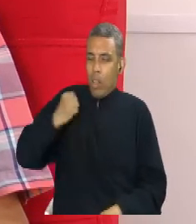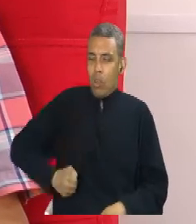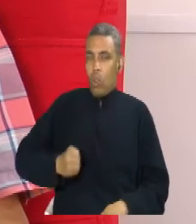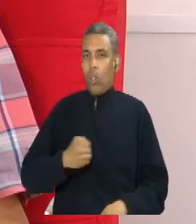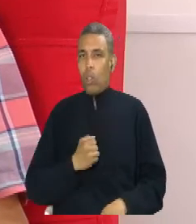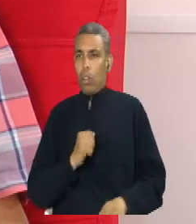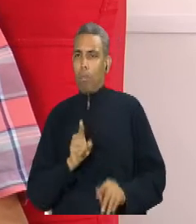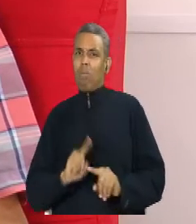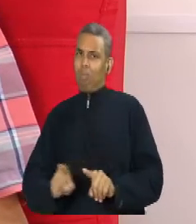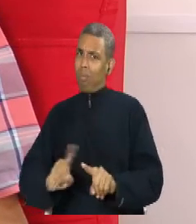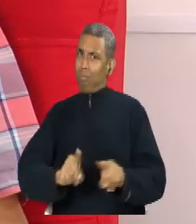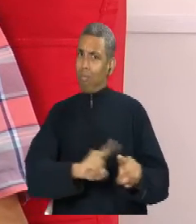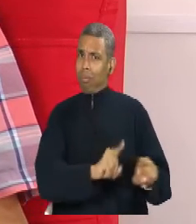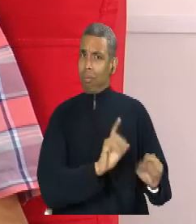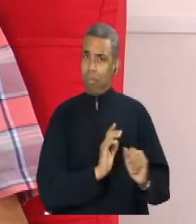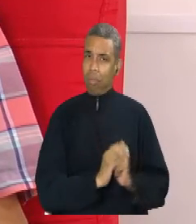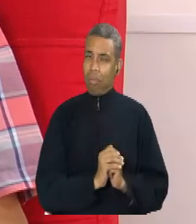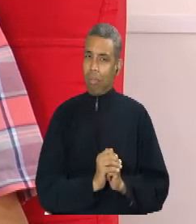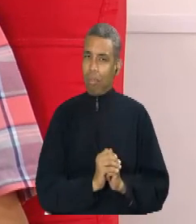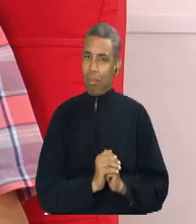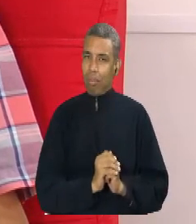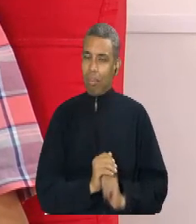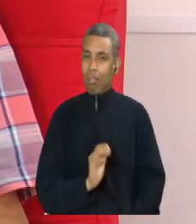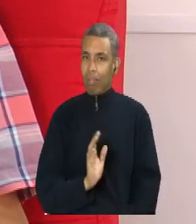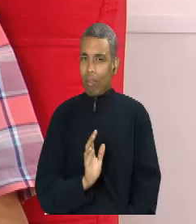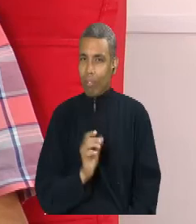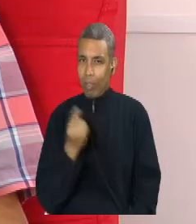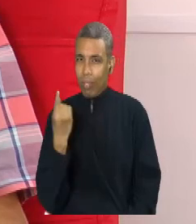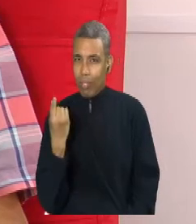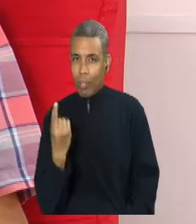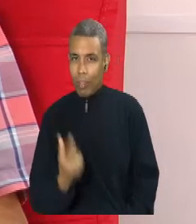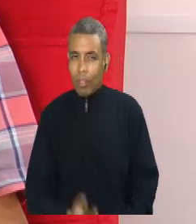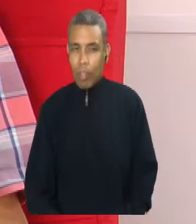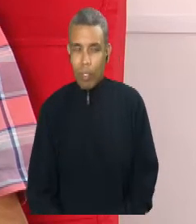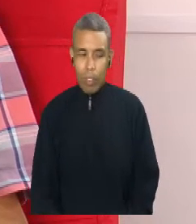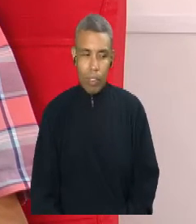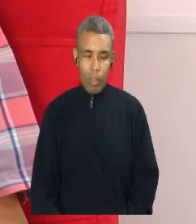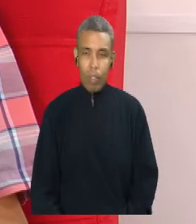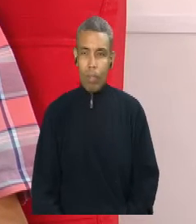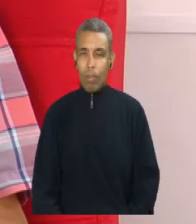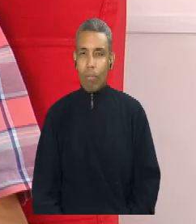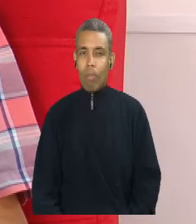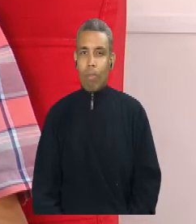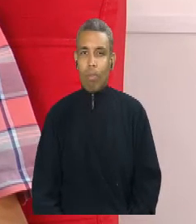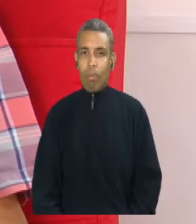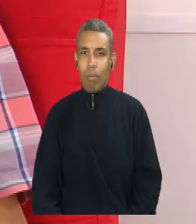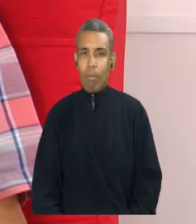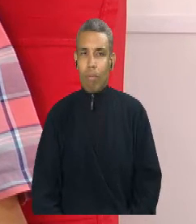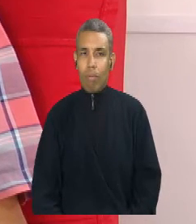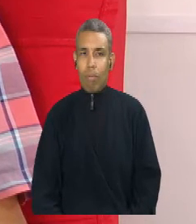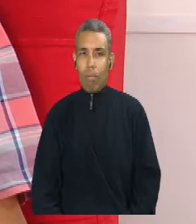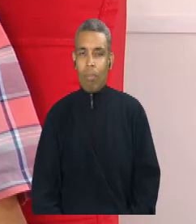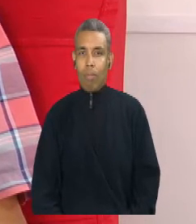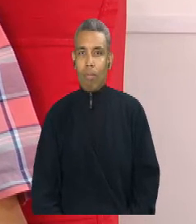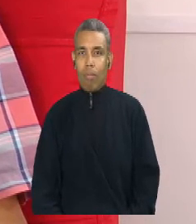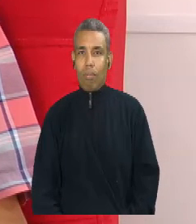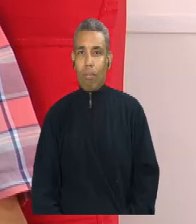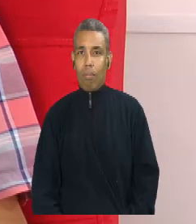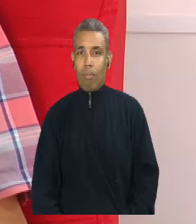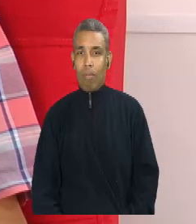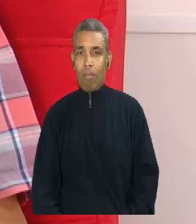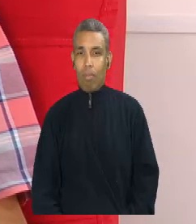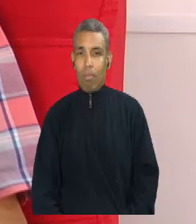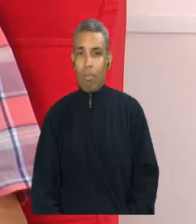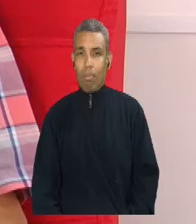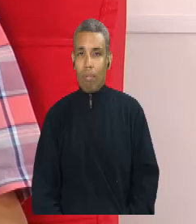mayor énfasis de la autonomía es cuando debemos persuadir al niño de que las cosas hay que ganársela con